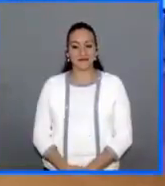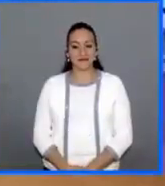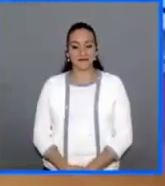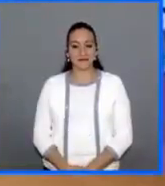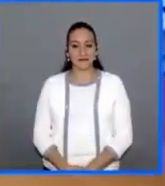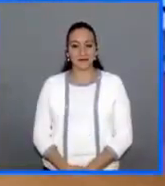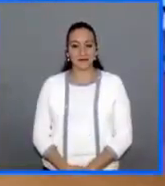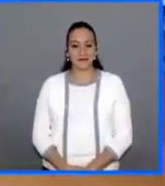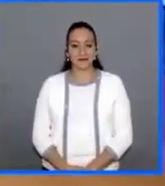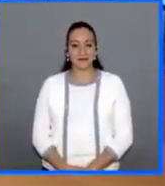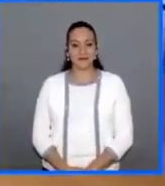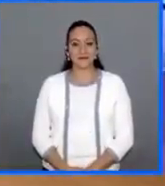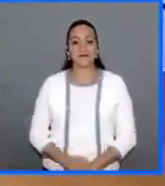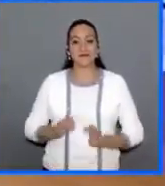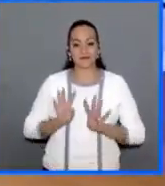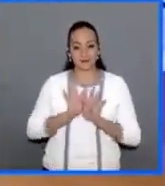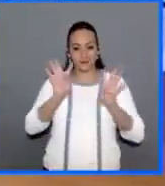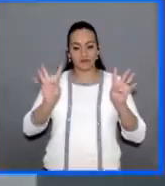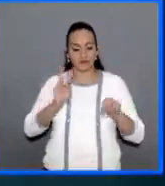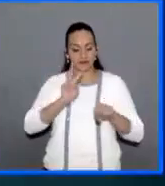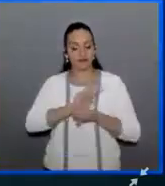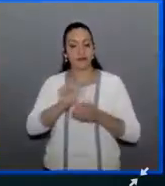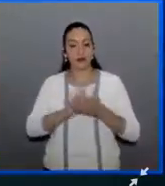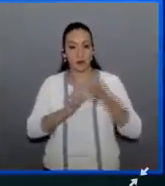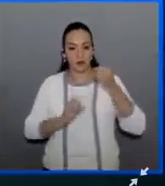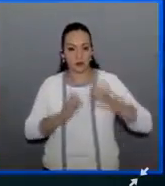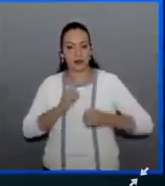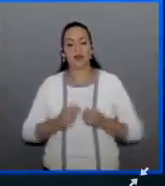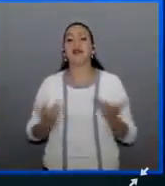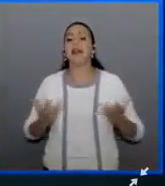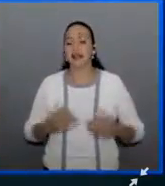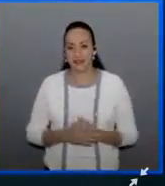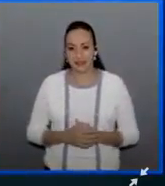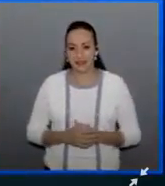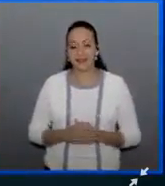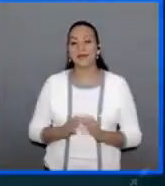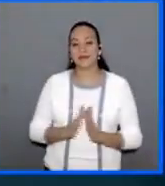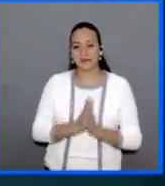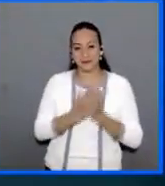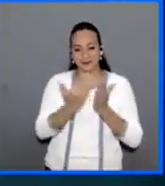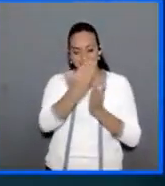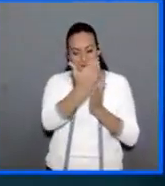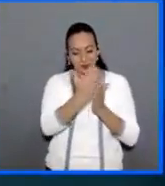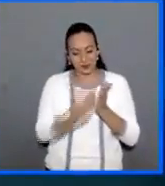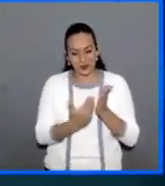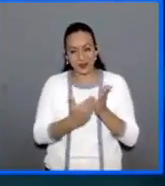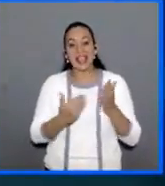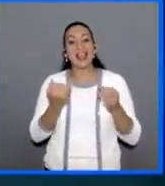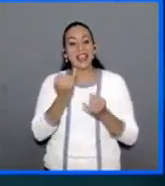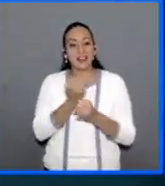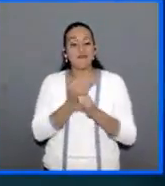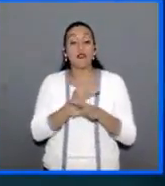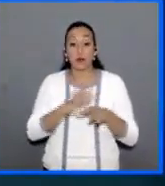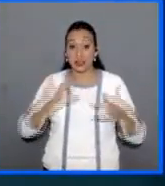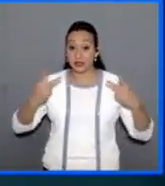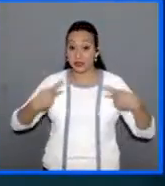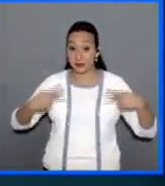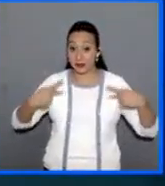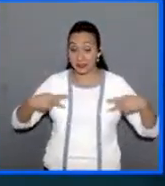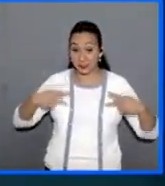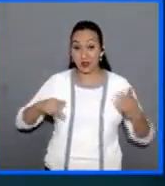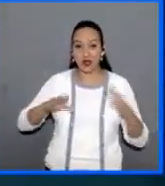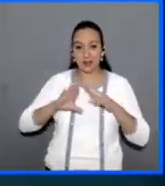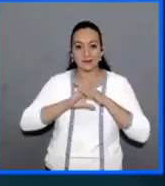El Consejo de la Judicatura Federal puso a disposición el folleto informativo sobre los derechos de las personas migrantes que da cuenta de